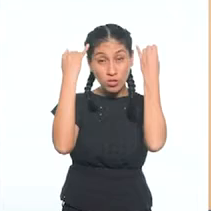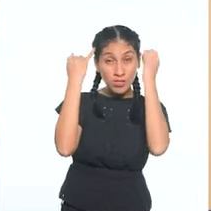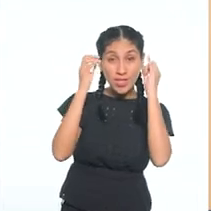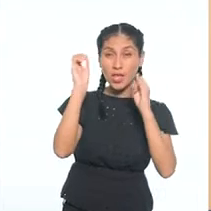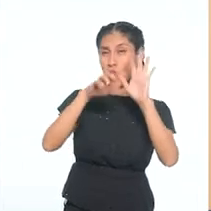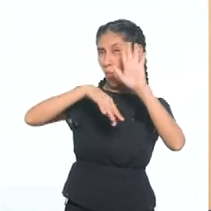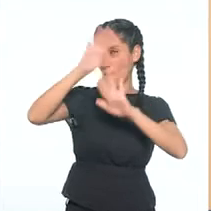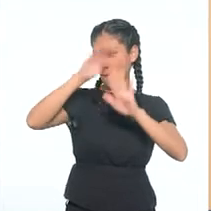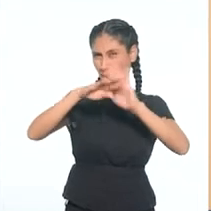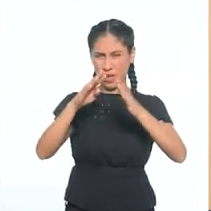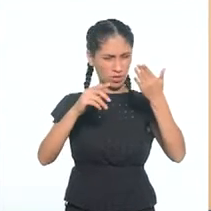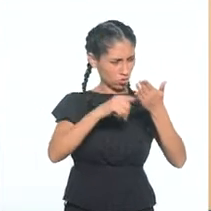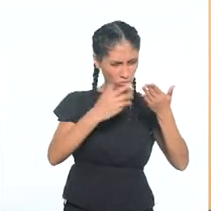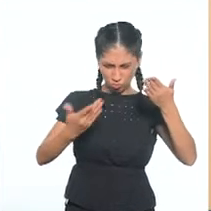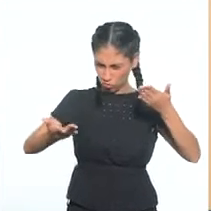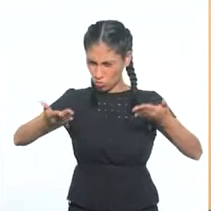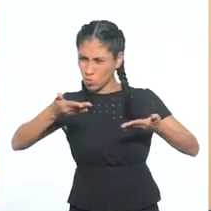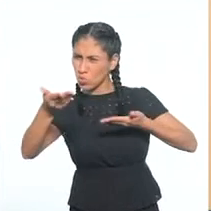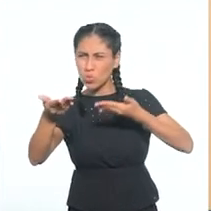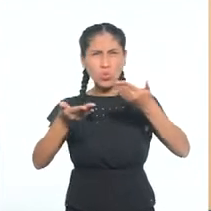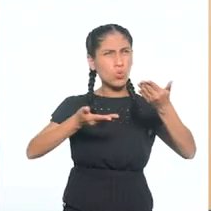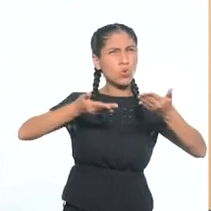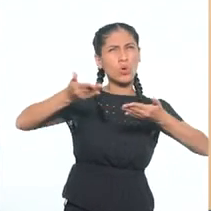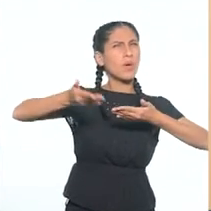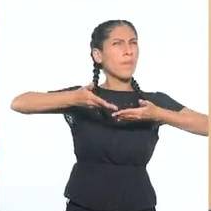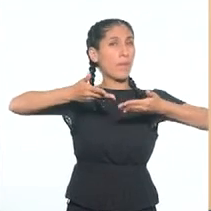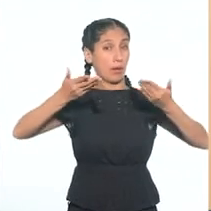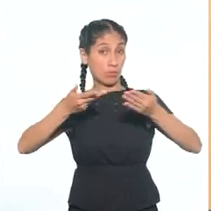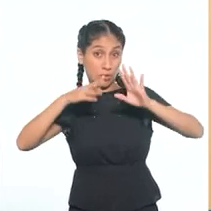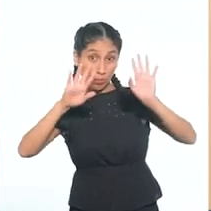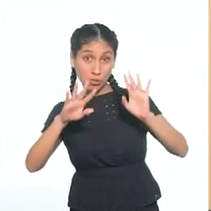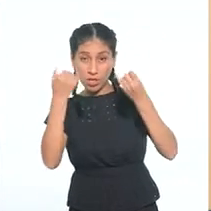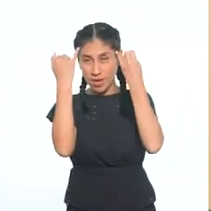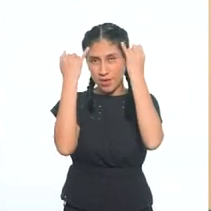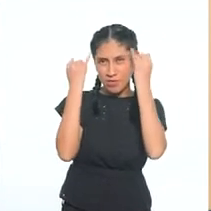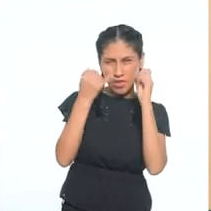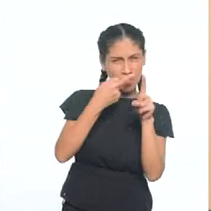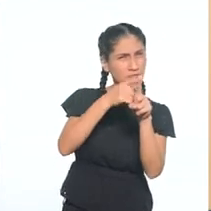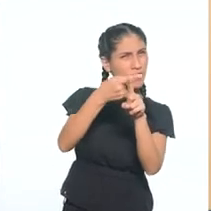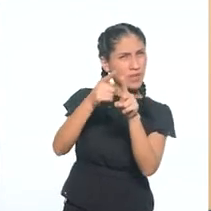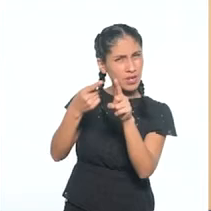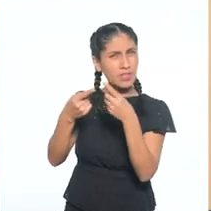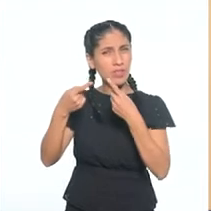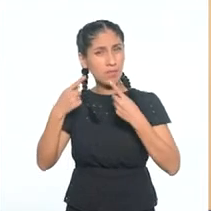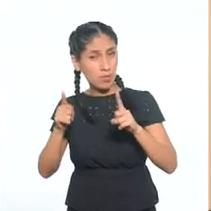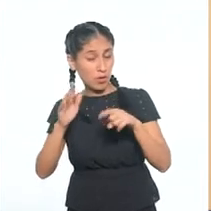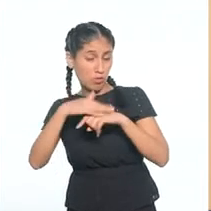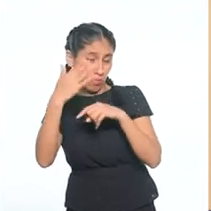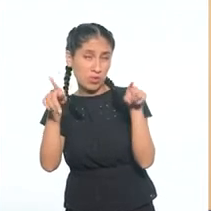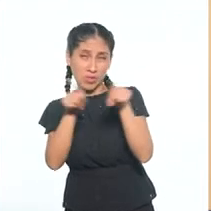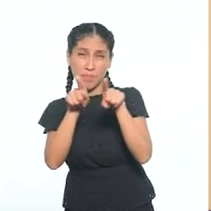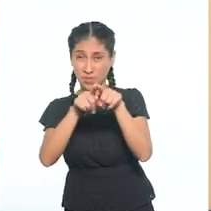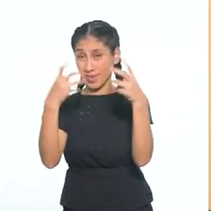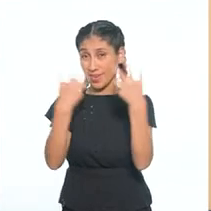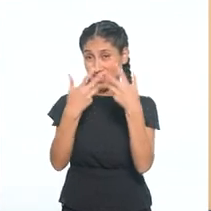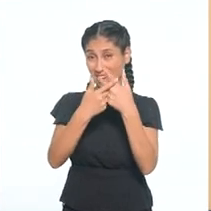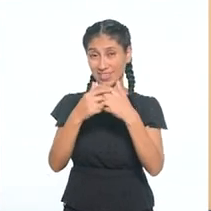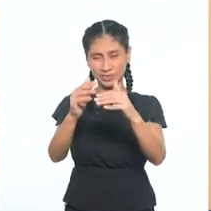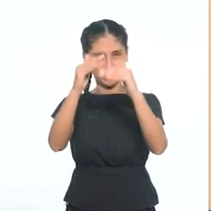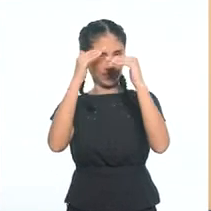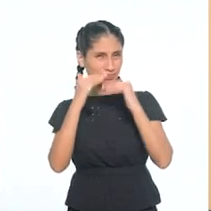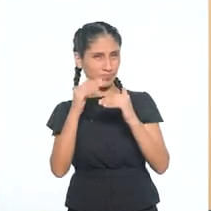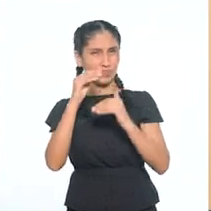dentro del mismo párrafo pueden ser ideas diferentes o ideas que se complementan entre sí